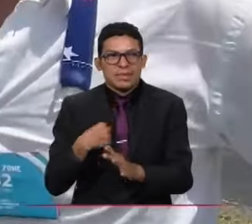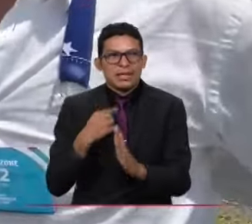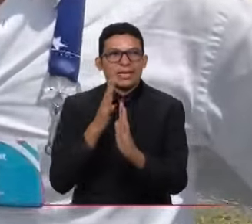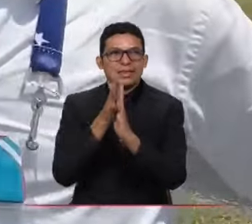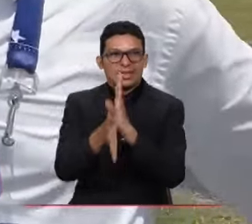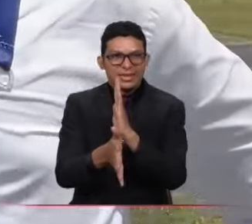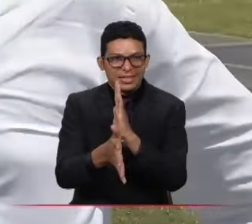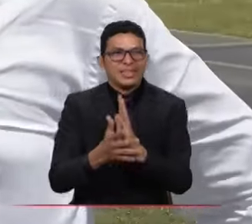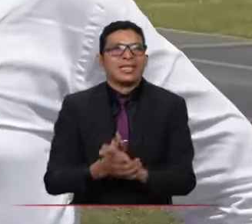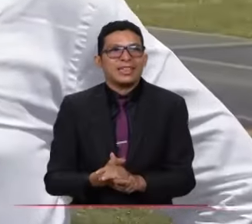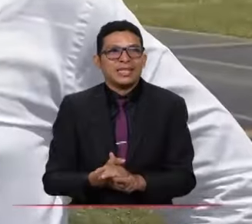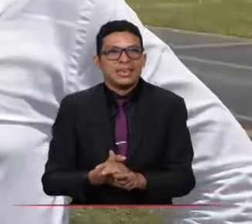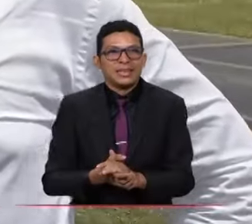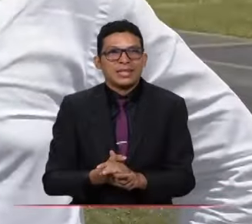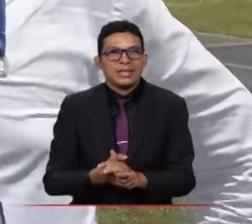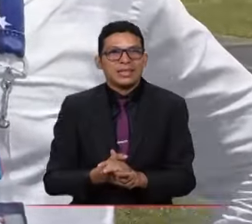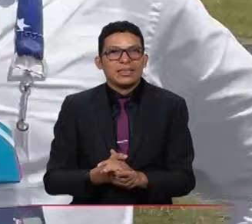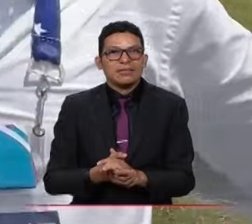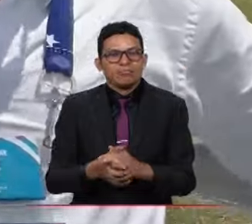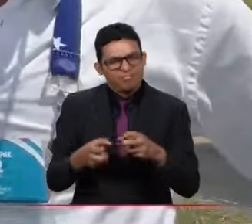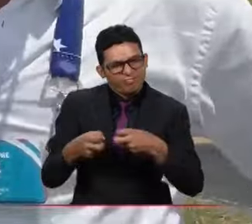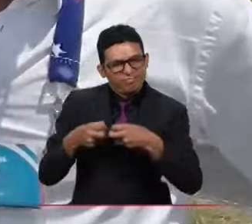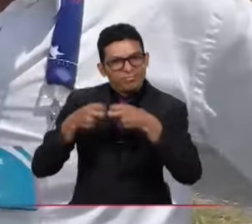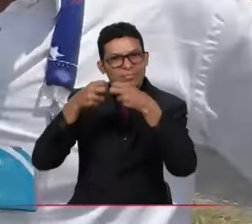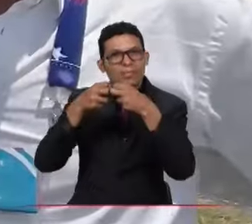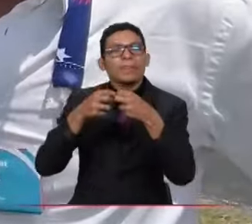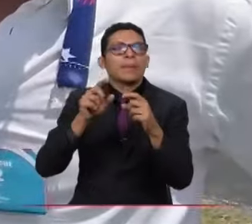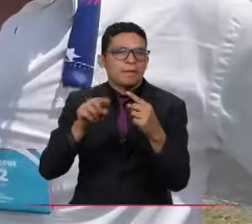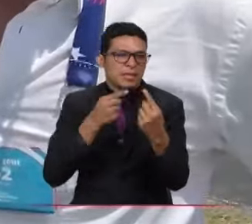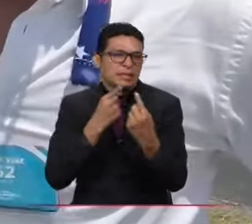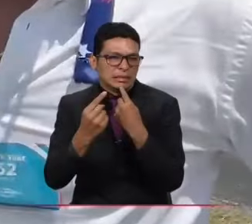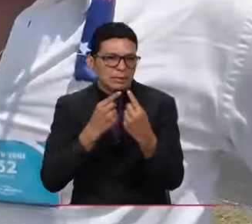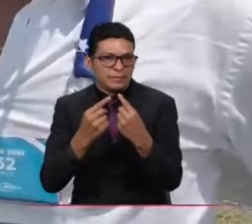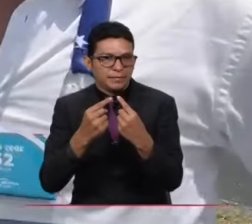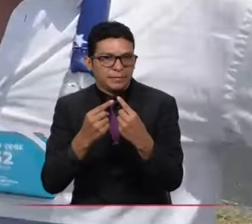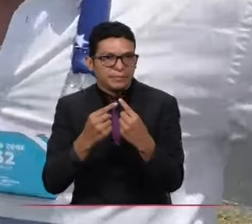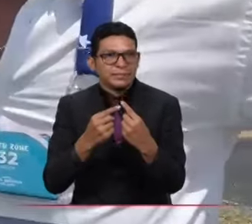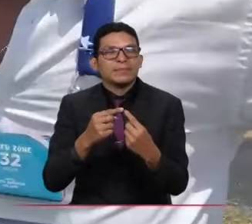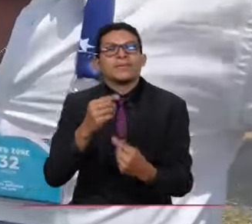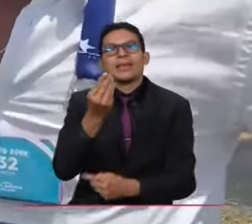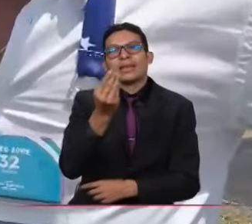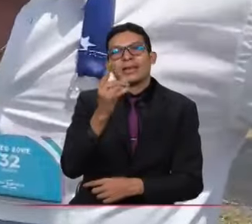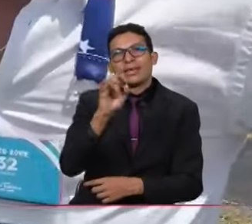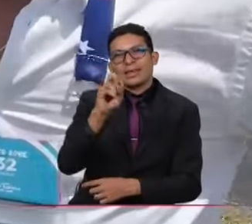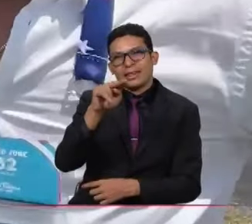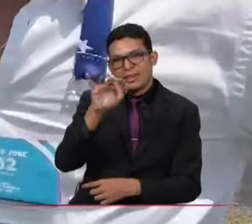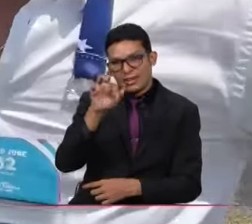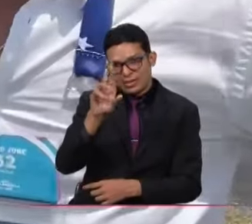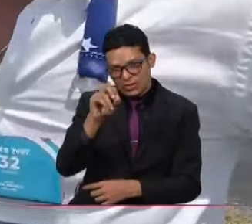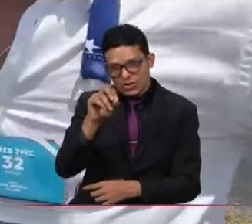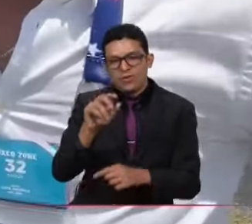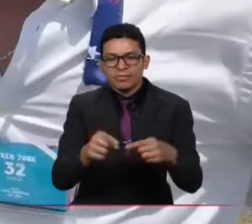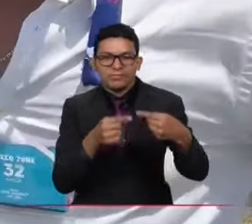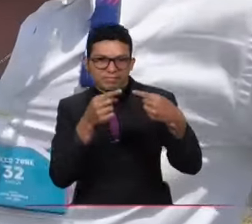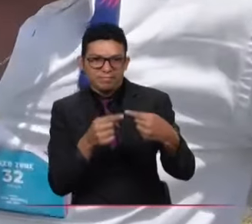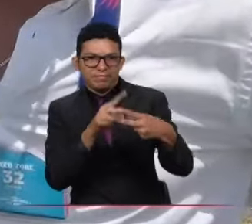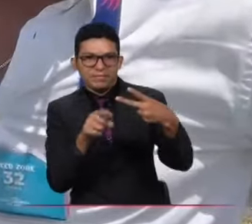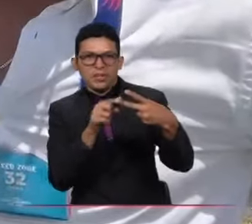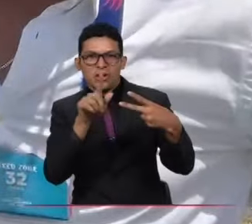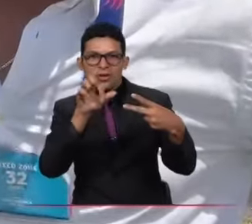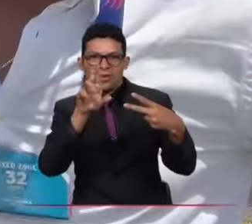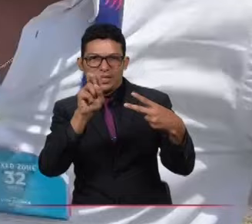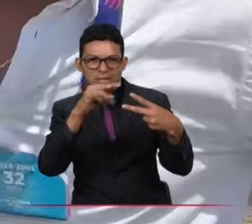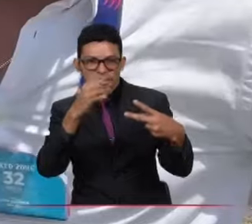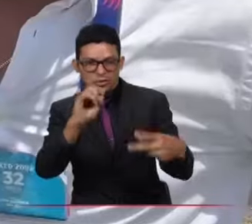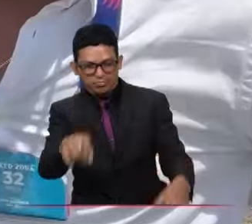transmitiera a los muchachos. Él también se habló con alguno de ellos, pero es Juan Fernando Quintero y Néstor Lorenzo en la conferencia de